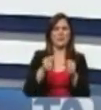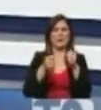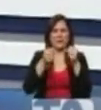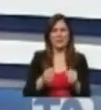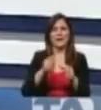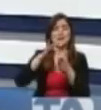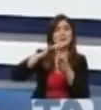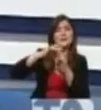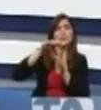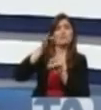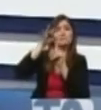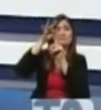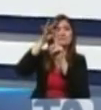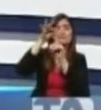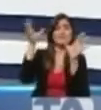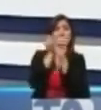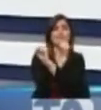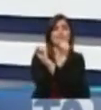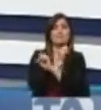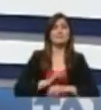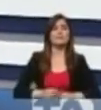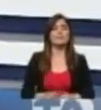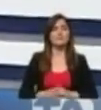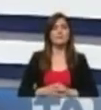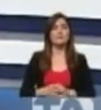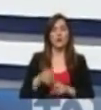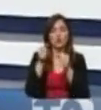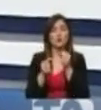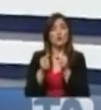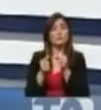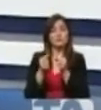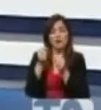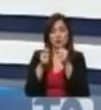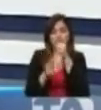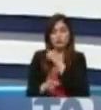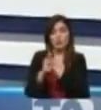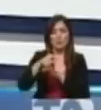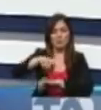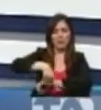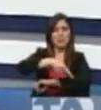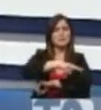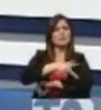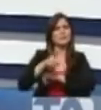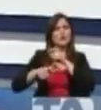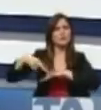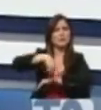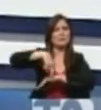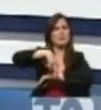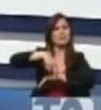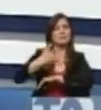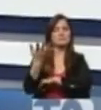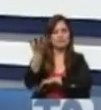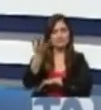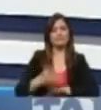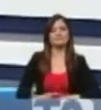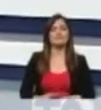quienes transitan, especialmente por las noches. Además, conductores estacionan sus vehículos sobre el paso cebra, imposibilitando el paso de los peatones. Esto y más